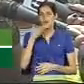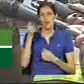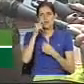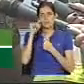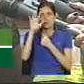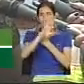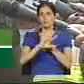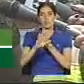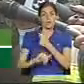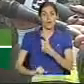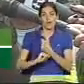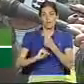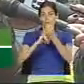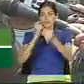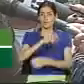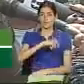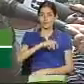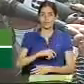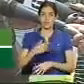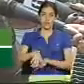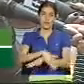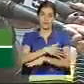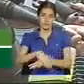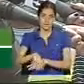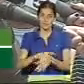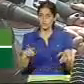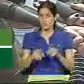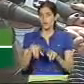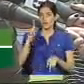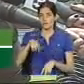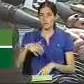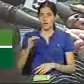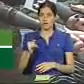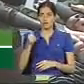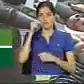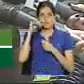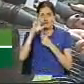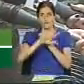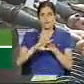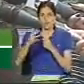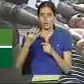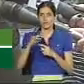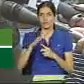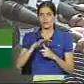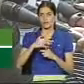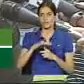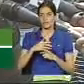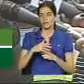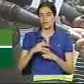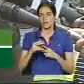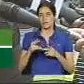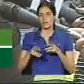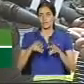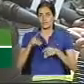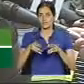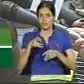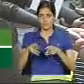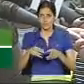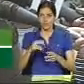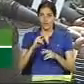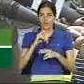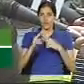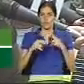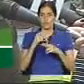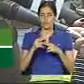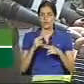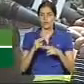seguridad y brindarle el apoyo necesario en estas carreteras. Igualmente tenemos un despliegue de seguridad en el terminal de ferries de Puerto La Cruz, en